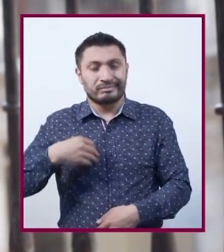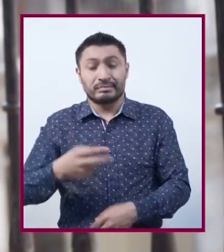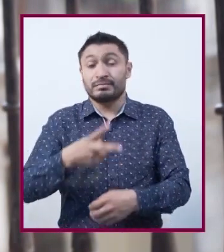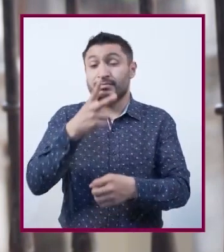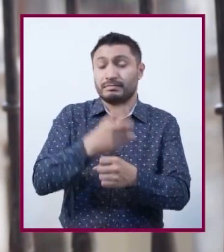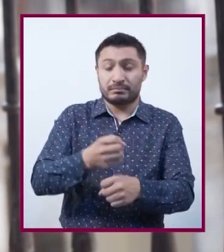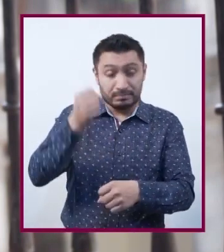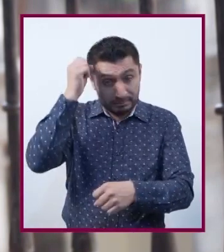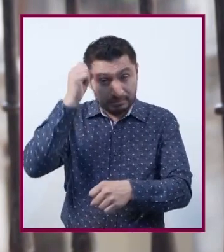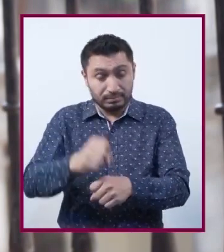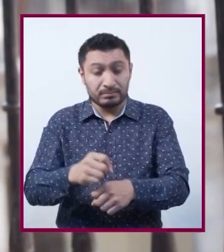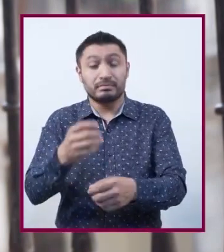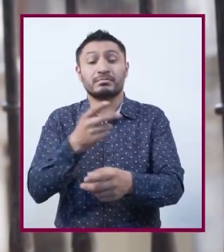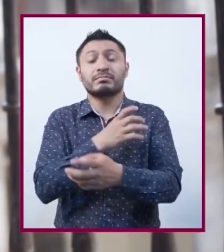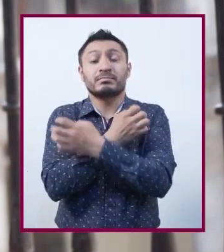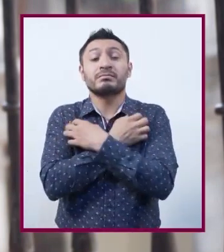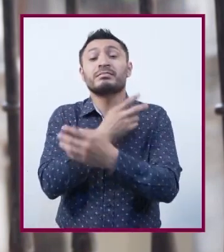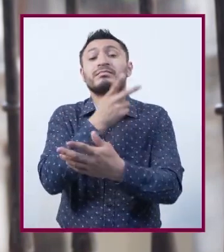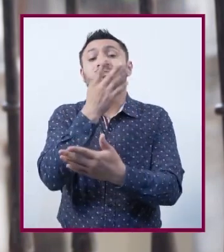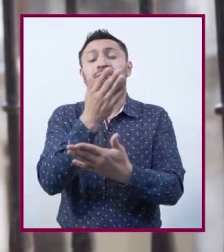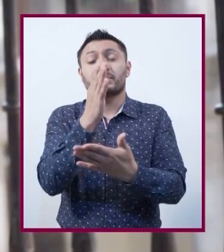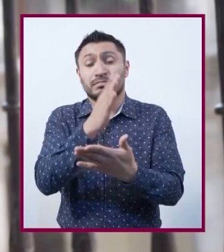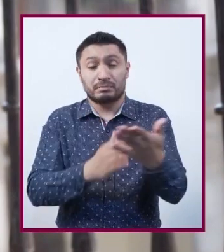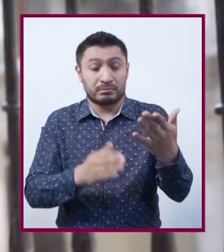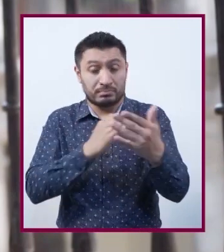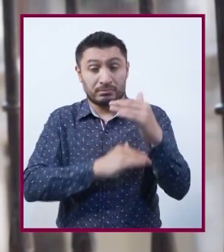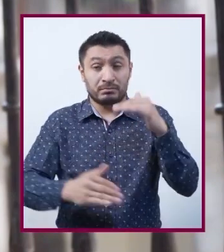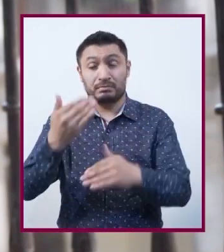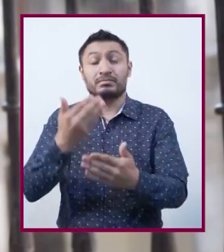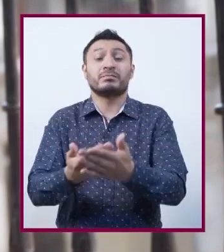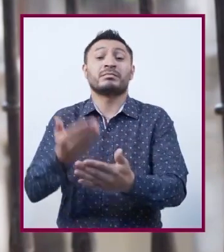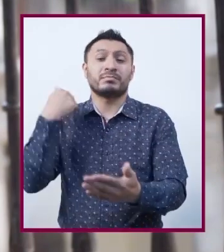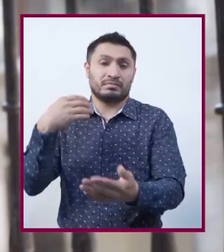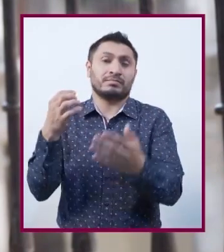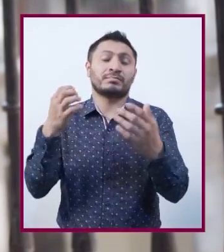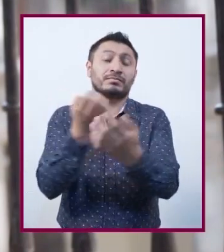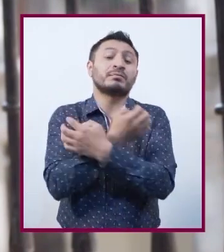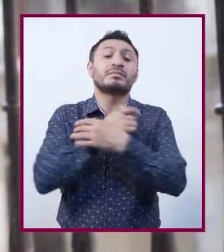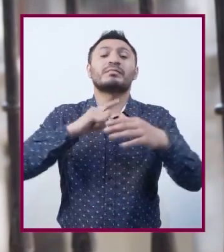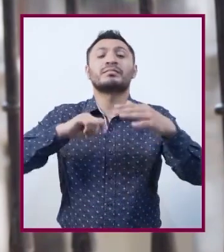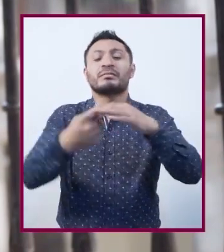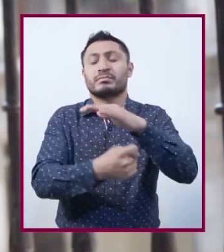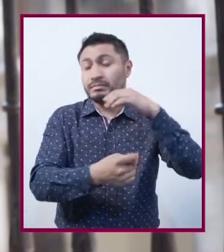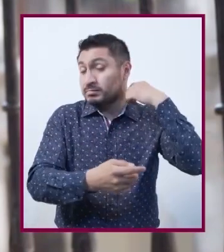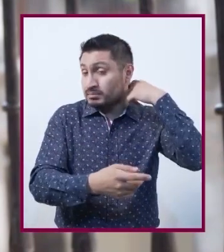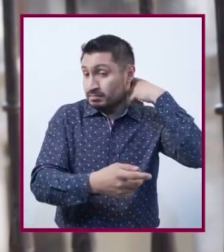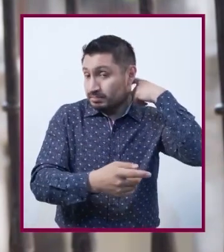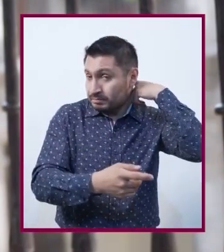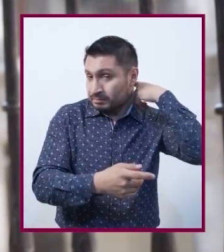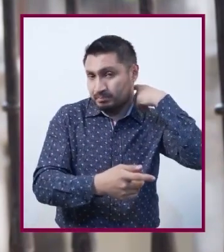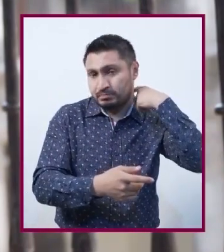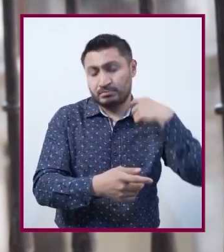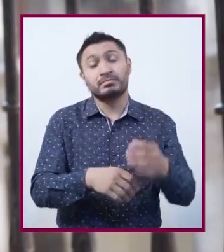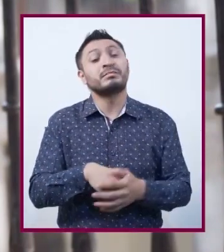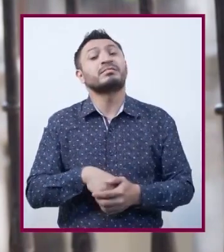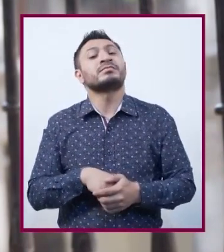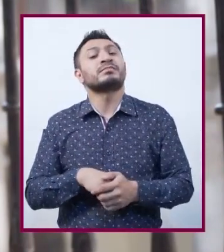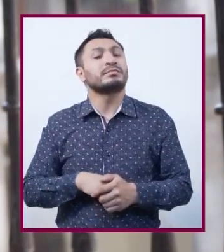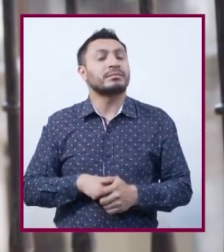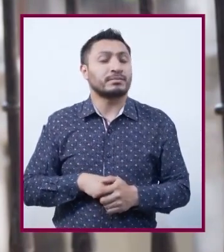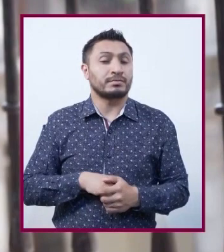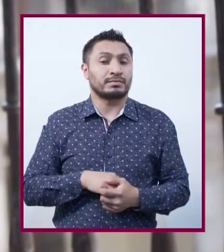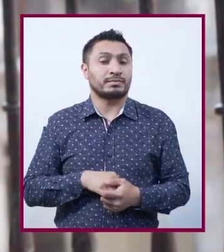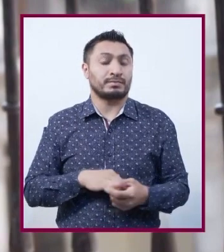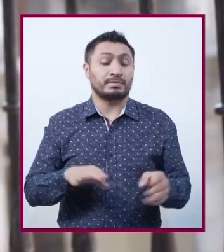primer intento de subsecretaría de Educación Media Superior, que agrupa lo que antes tenía la educación tecnológica en